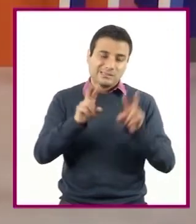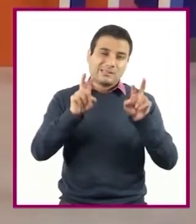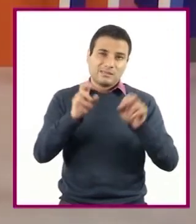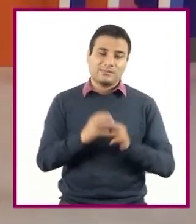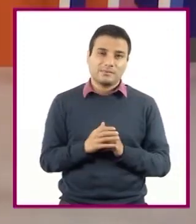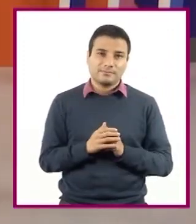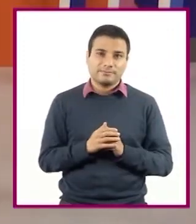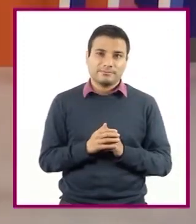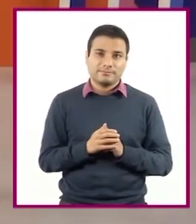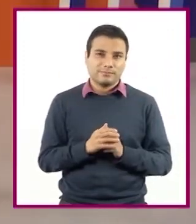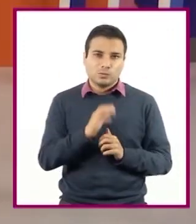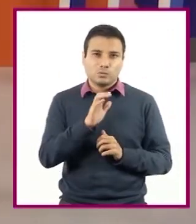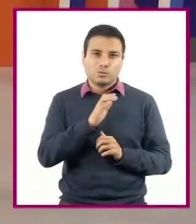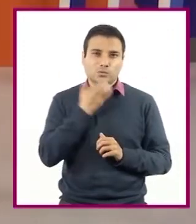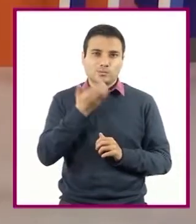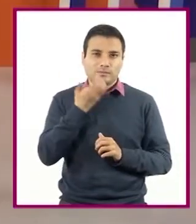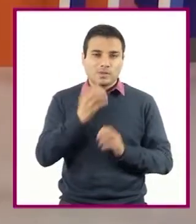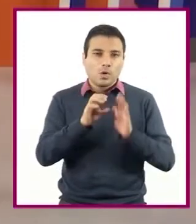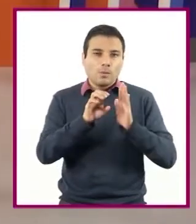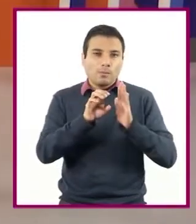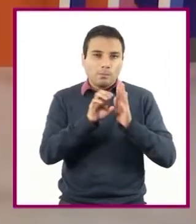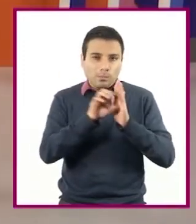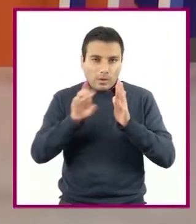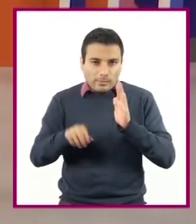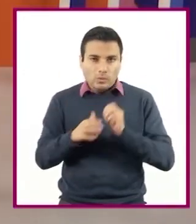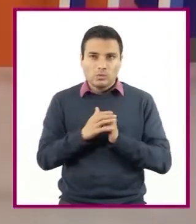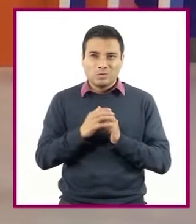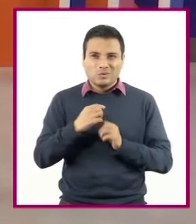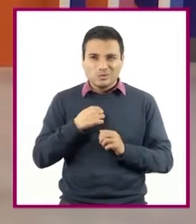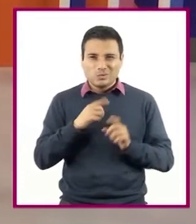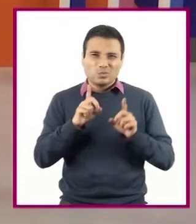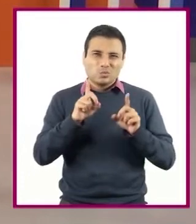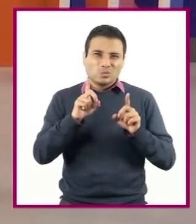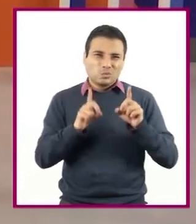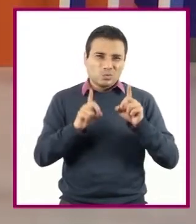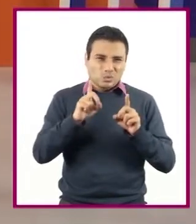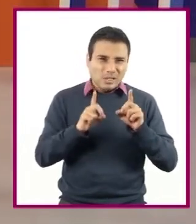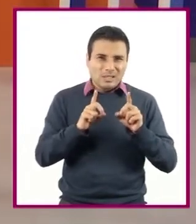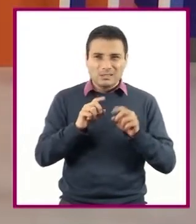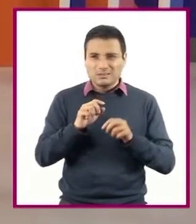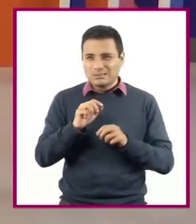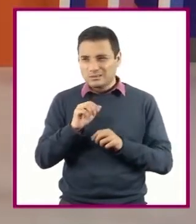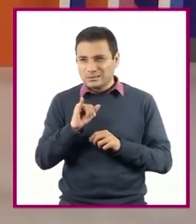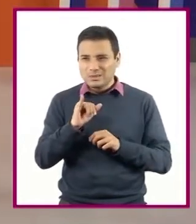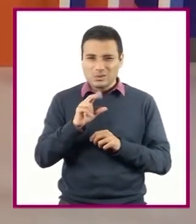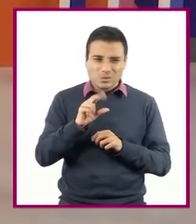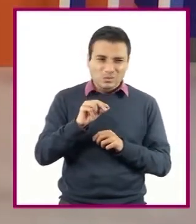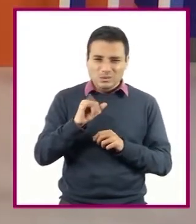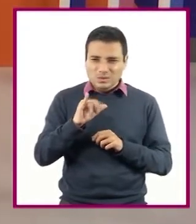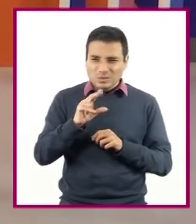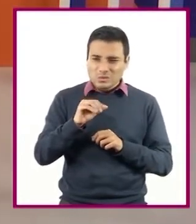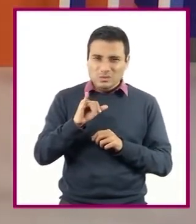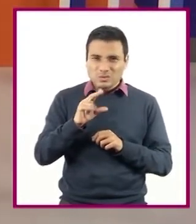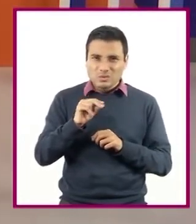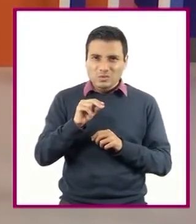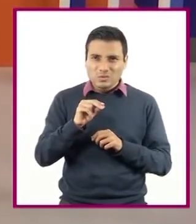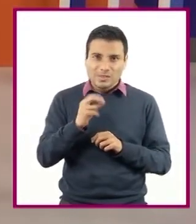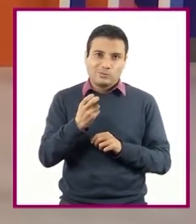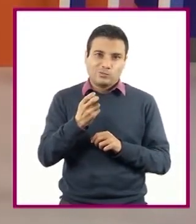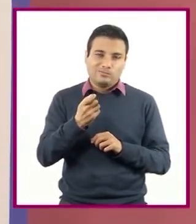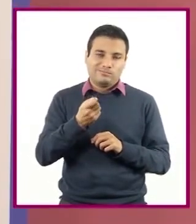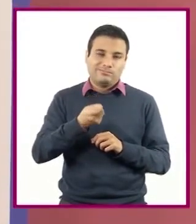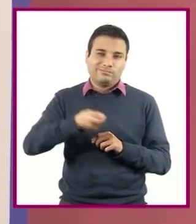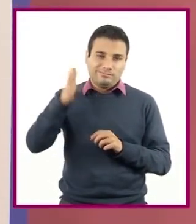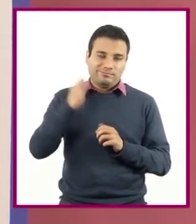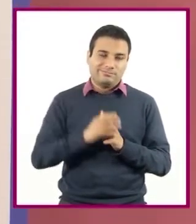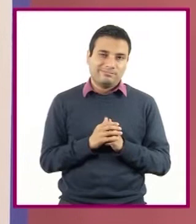como síntesis de los procesos mentales de indecisión y duda, es una de las citas más famosas de la literatura universal.